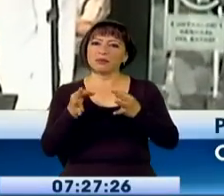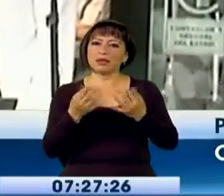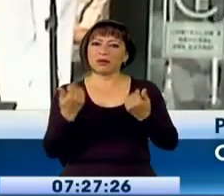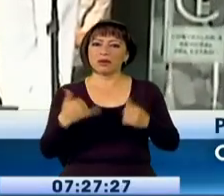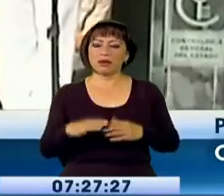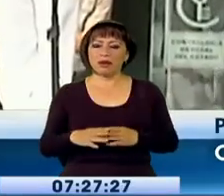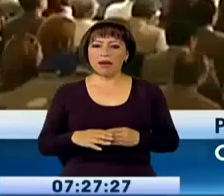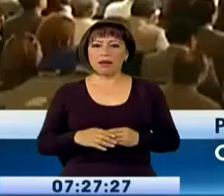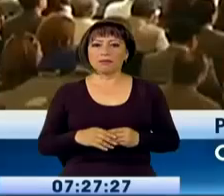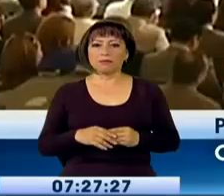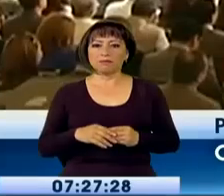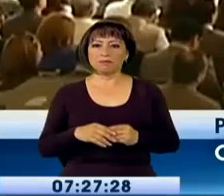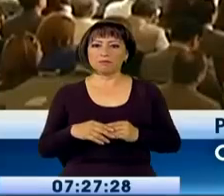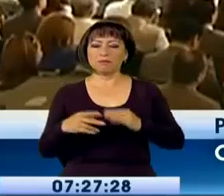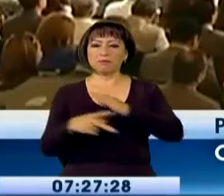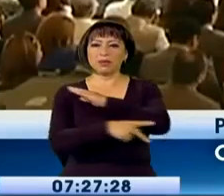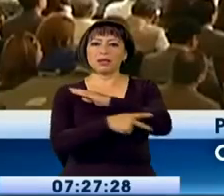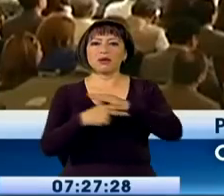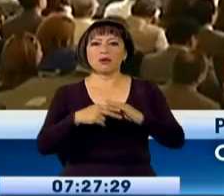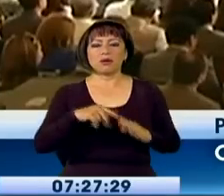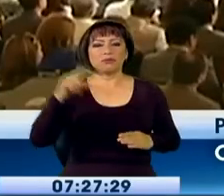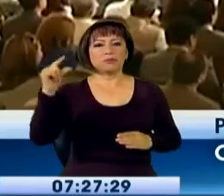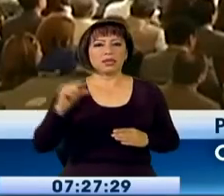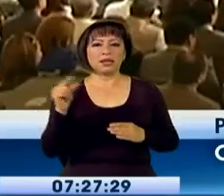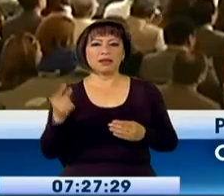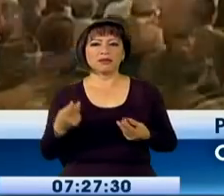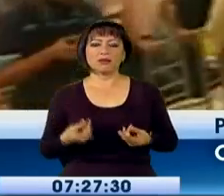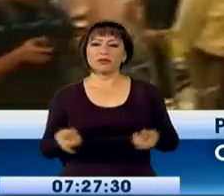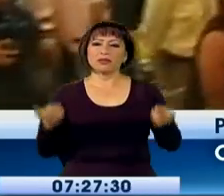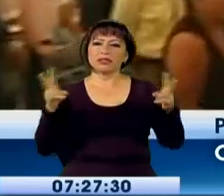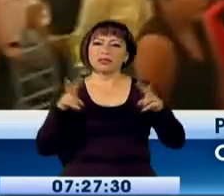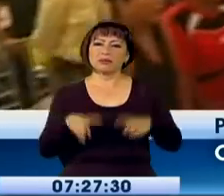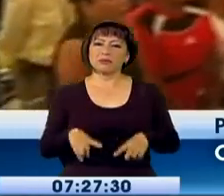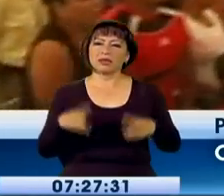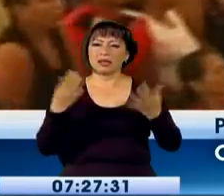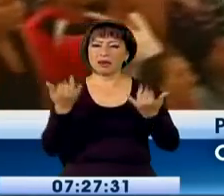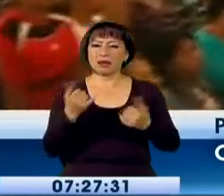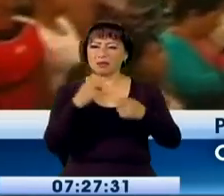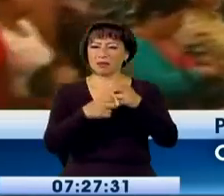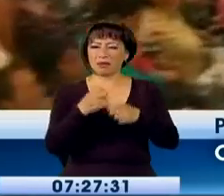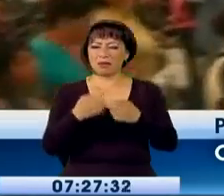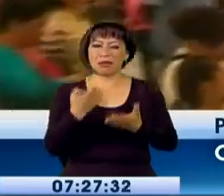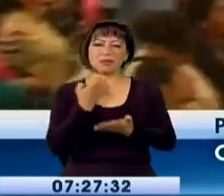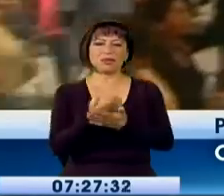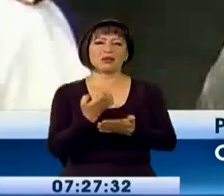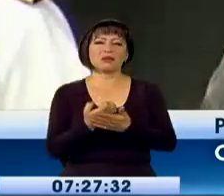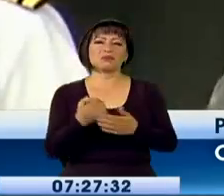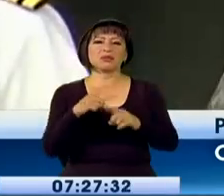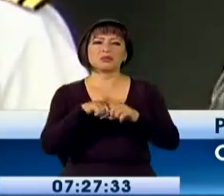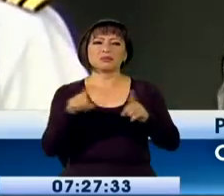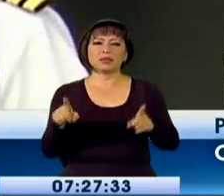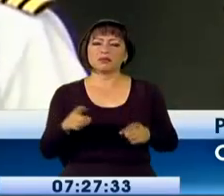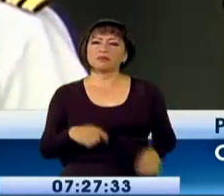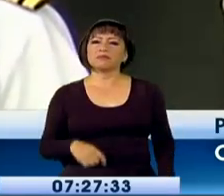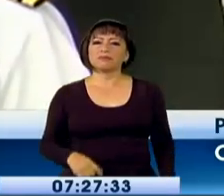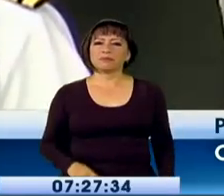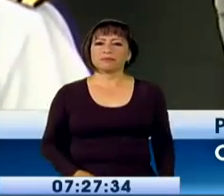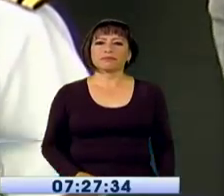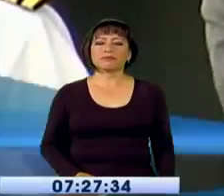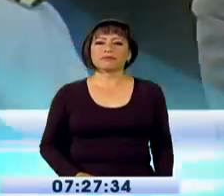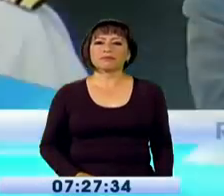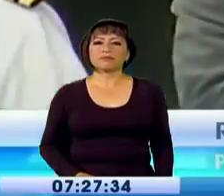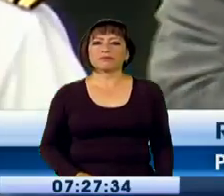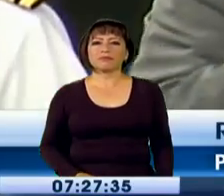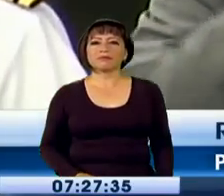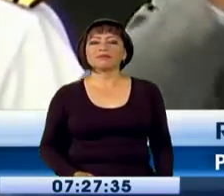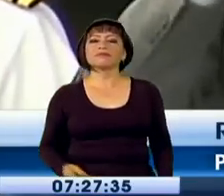crudo, también de la campaña que, según el gobierno, no tiene nombre, pero más de un apellido. A una supuesta comisión